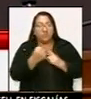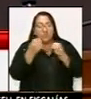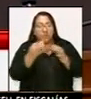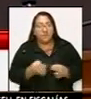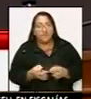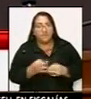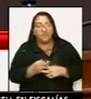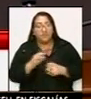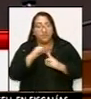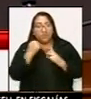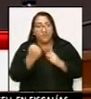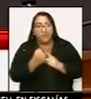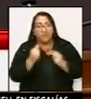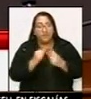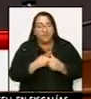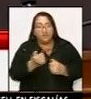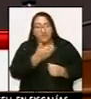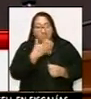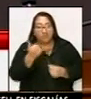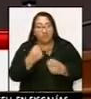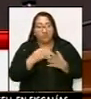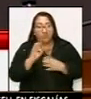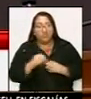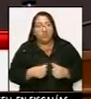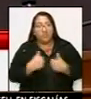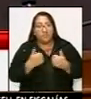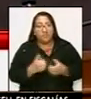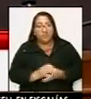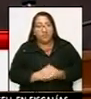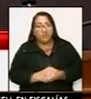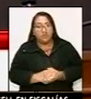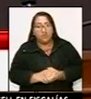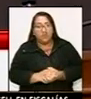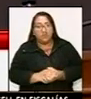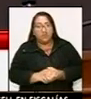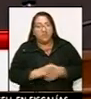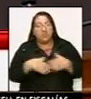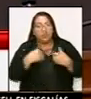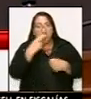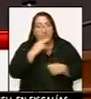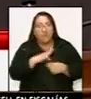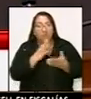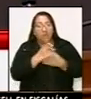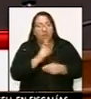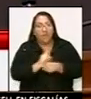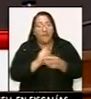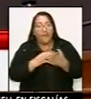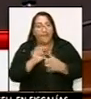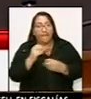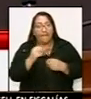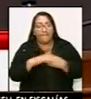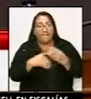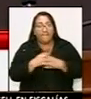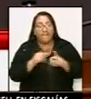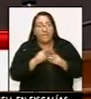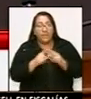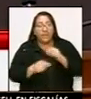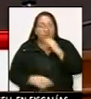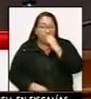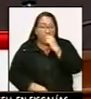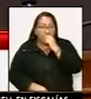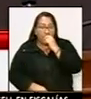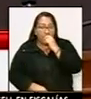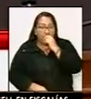justa, una sociedad con mejor calidad de vida, que puedan tener nuestros niños una educación de calidad, como también